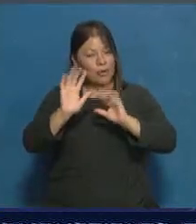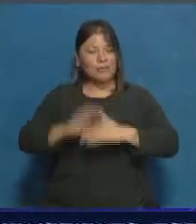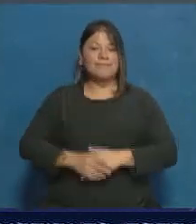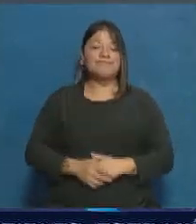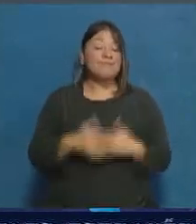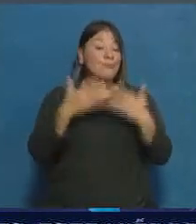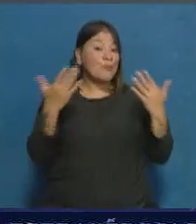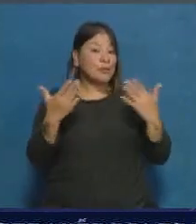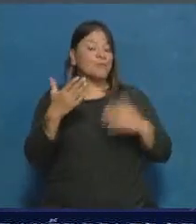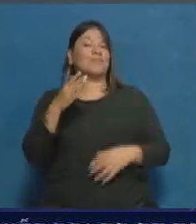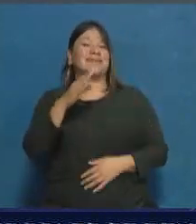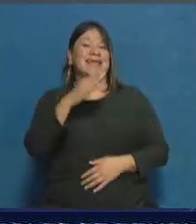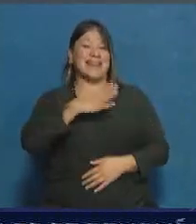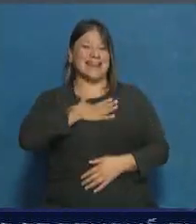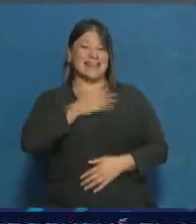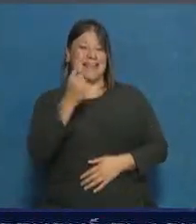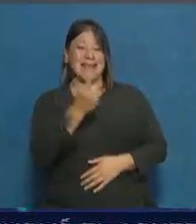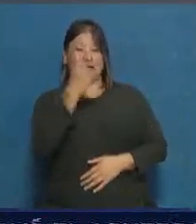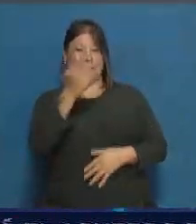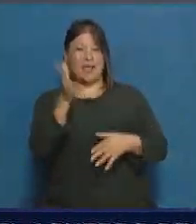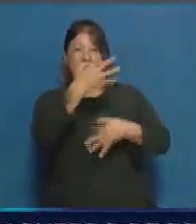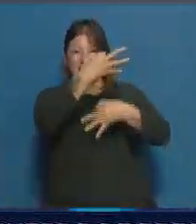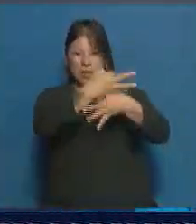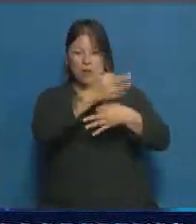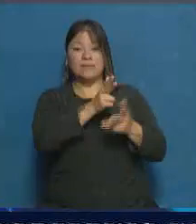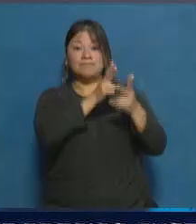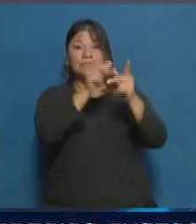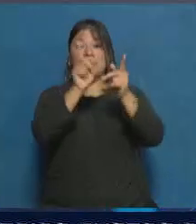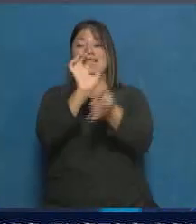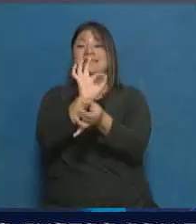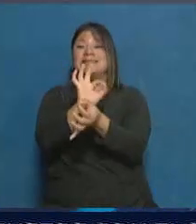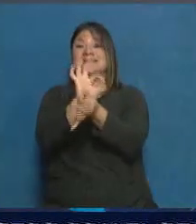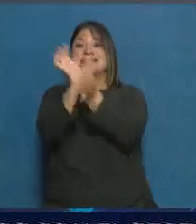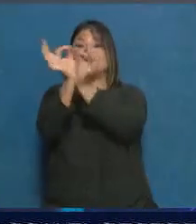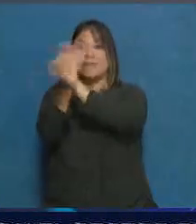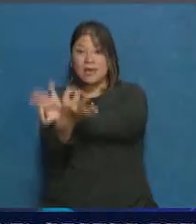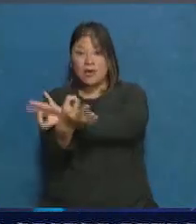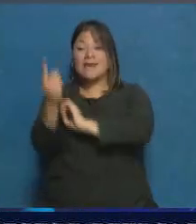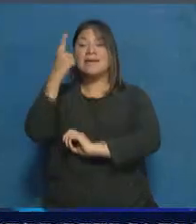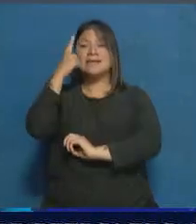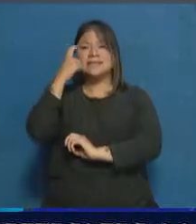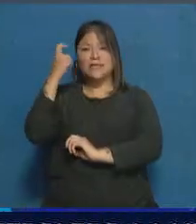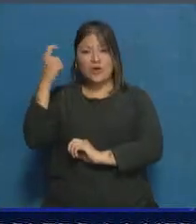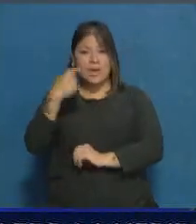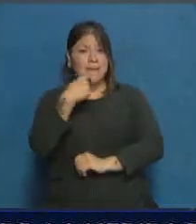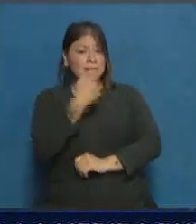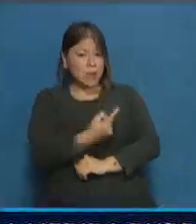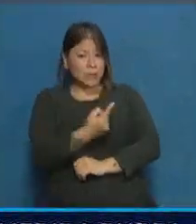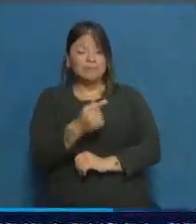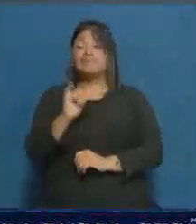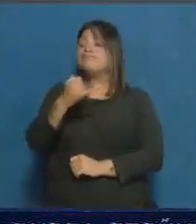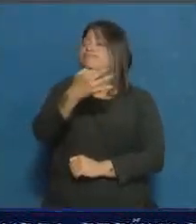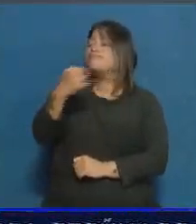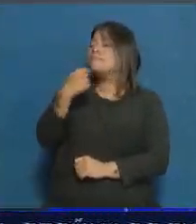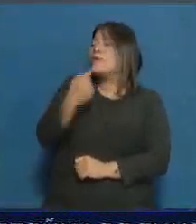Bueno, Juanma, esto decía José Tomás y sí. Consultamos también con una psicopedagoga y psicóloga, ¿no? Exactamente, para saber por qué se da esta